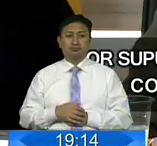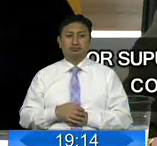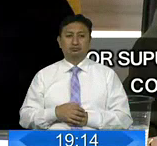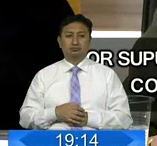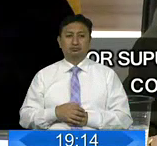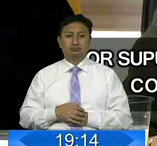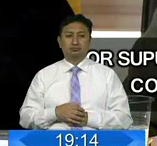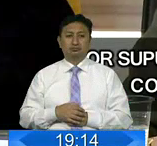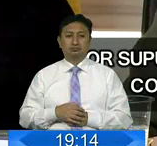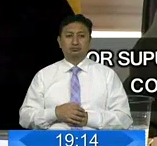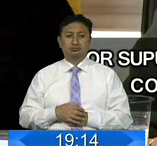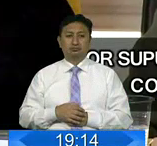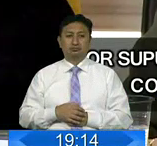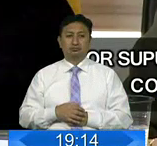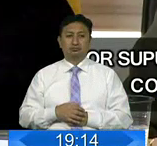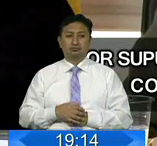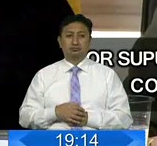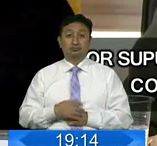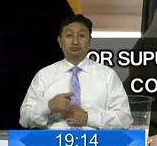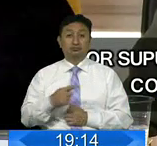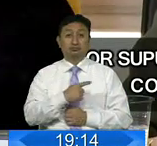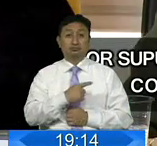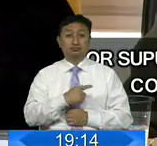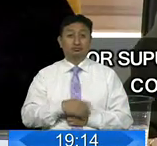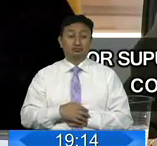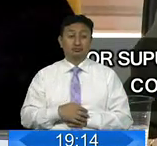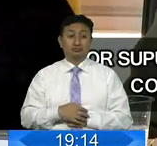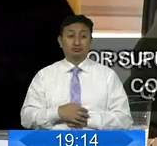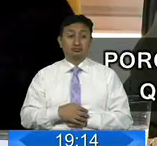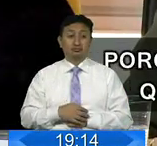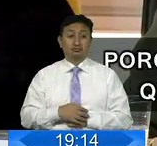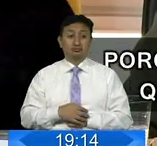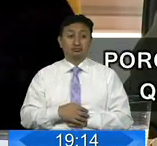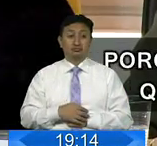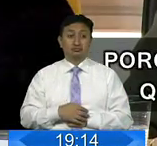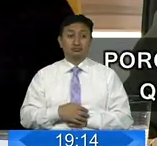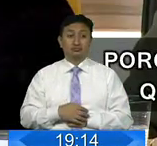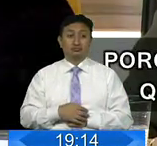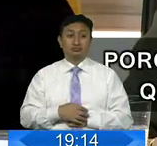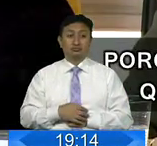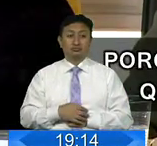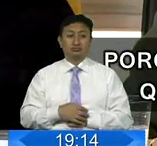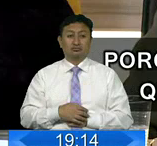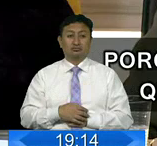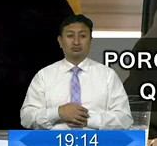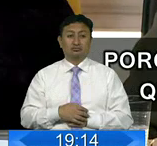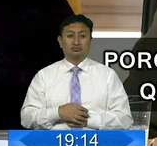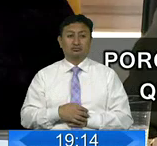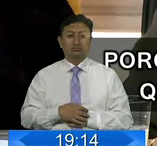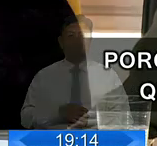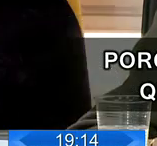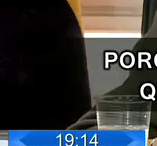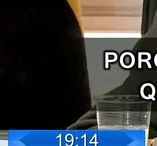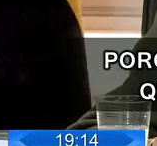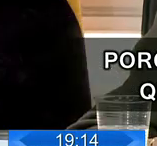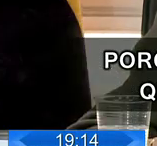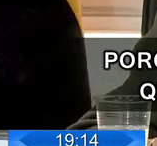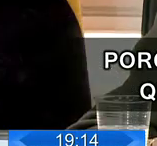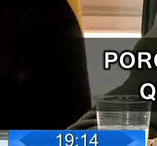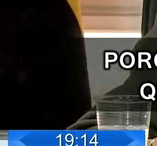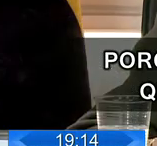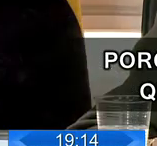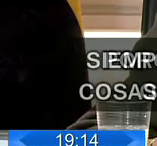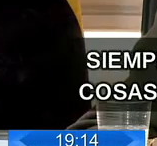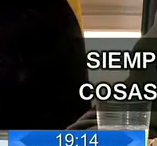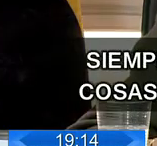supuesto, no estamos del todo satisfechos con el trabajo que hemos hecho, porque nosotros creemos a una nueva obra que pudimos hacer